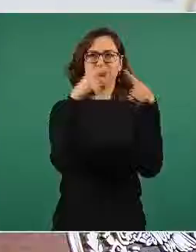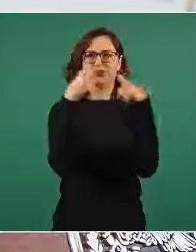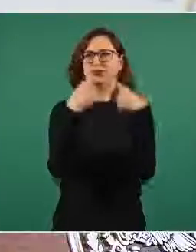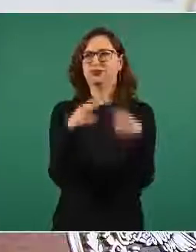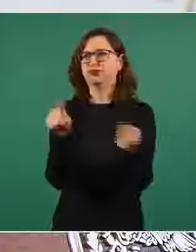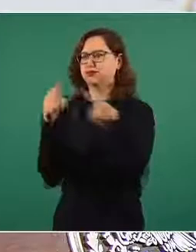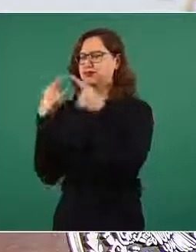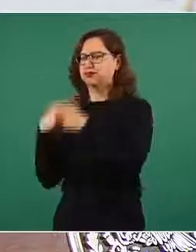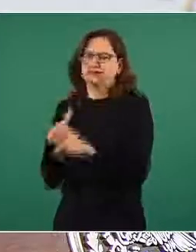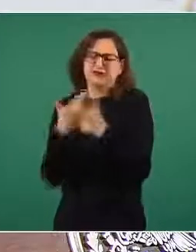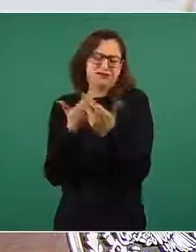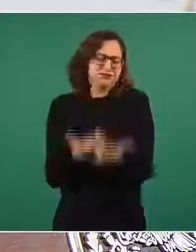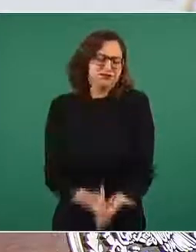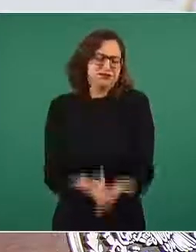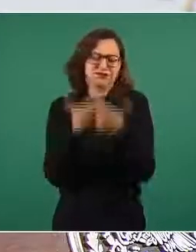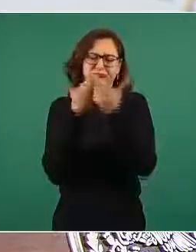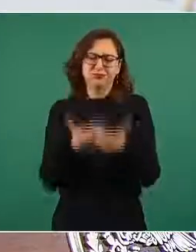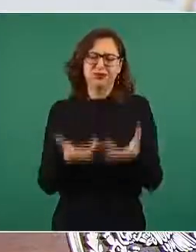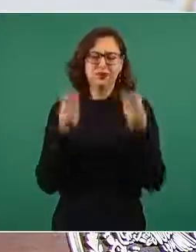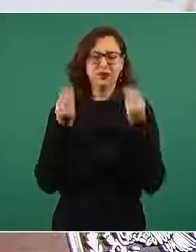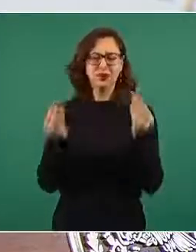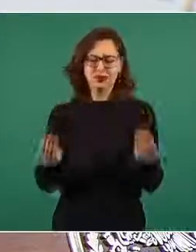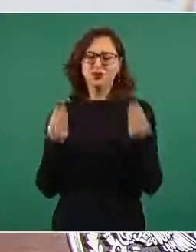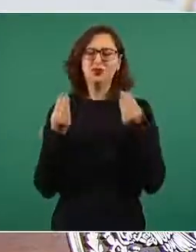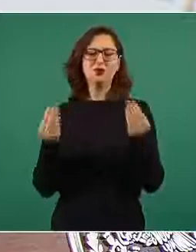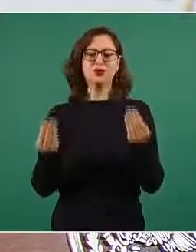México, lo he dicho muchas veces, es un mosaico cultural,